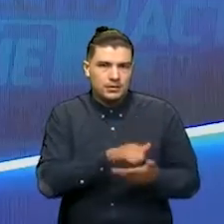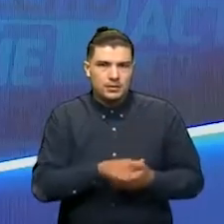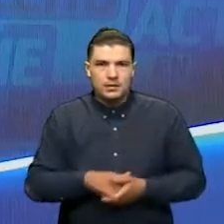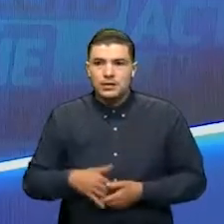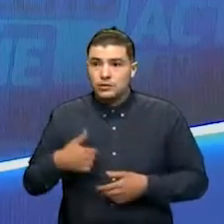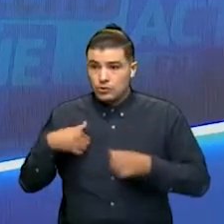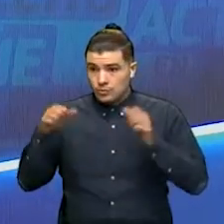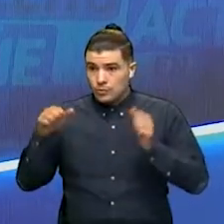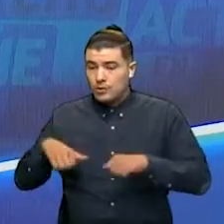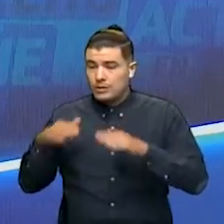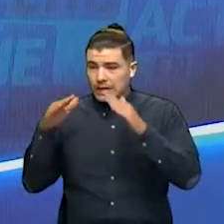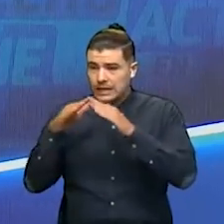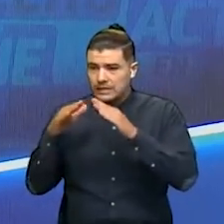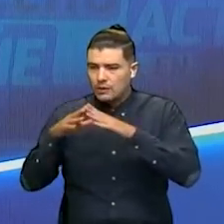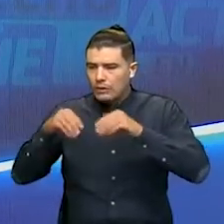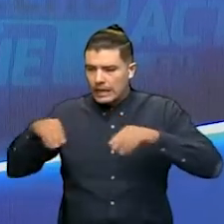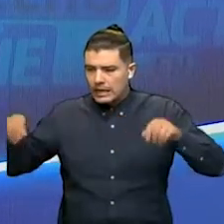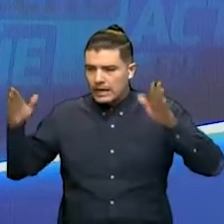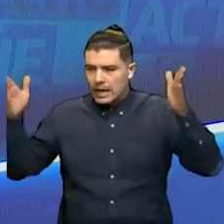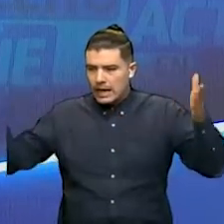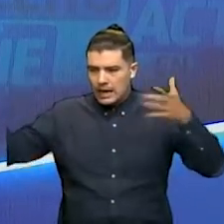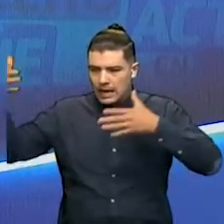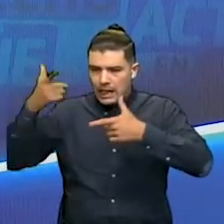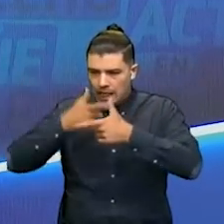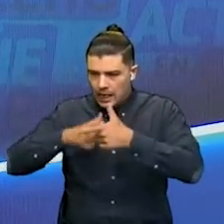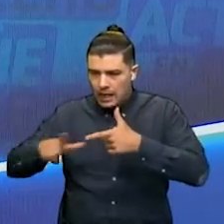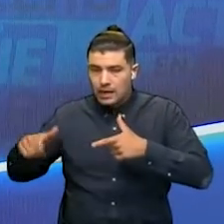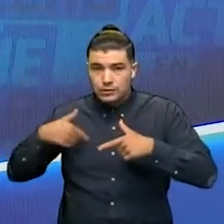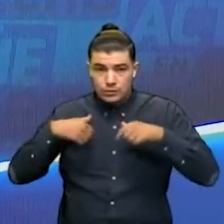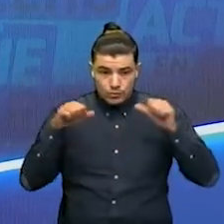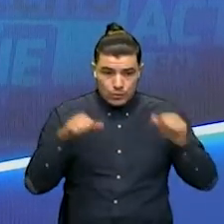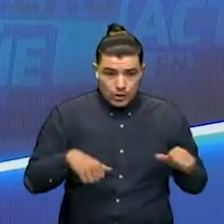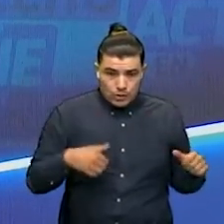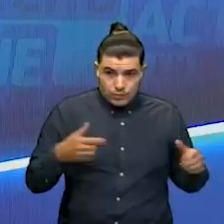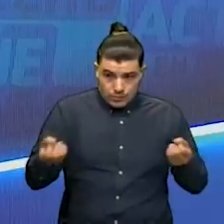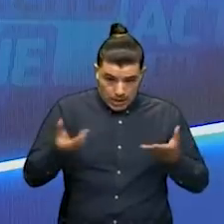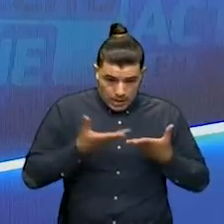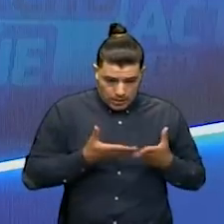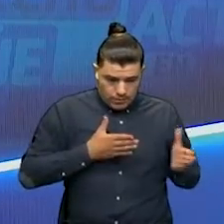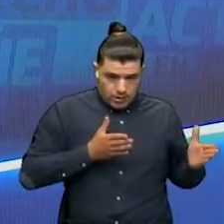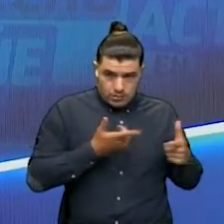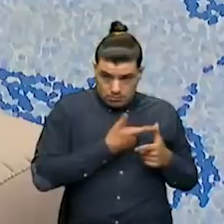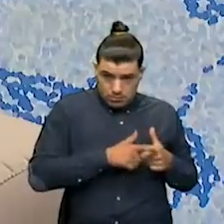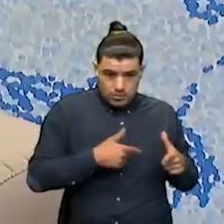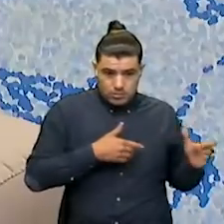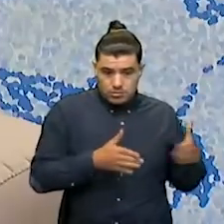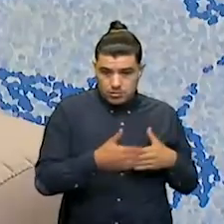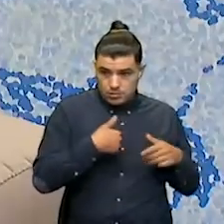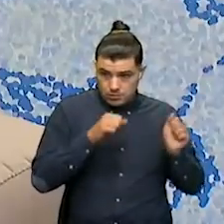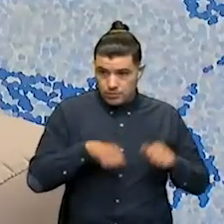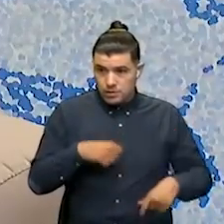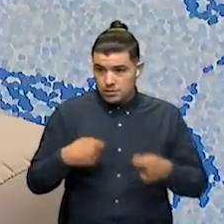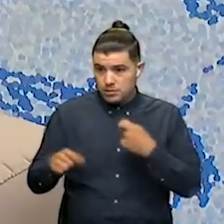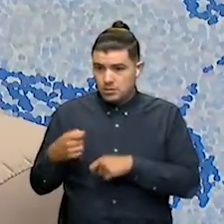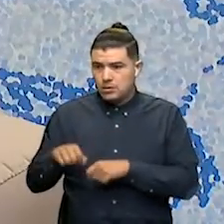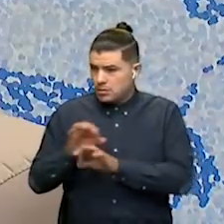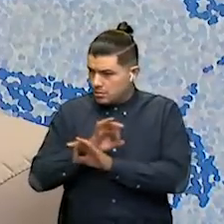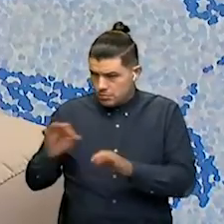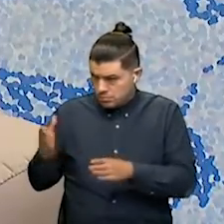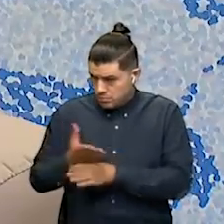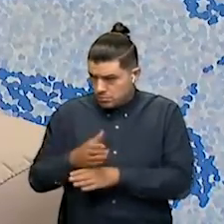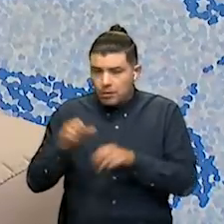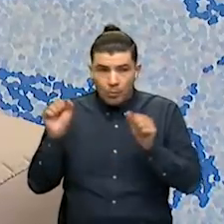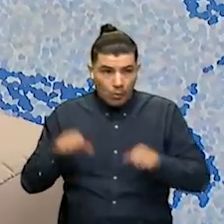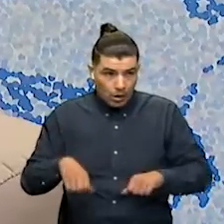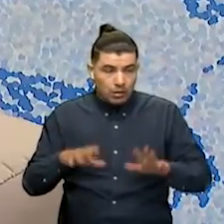grande, se partió en varias porciones, ¿yo puedo hacer un desenglobe de ese pedazo también y vender las partes? Claro, claro. Sin problema. Sin